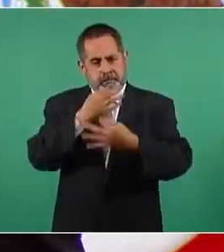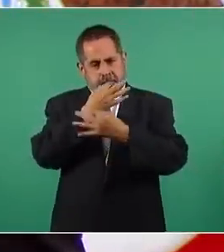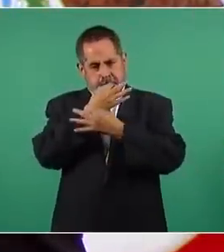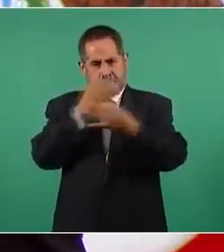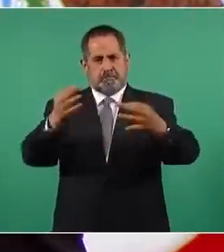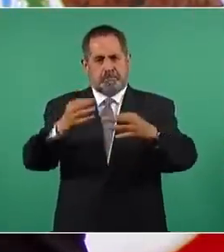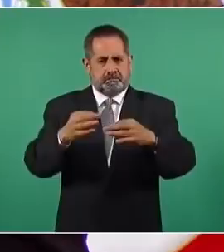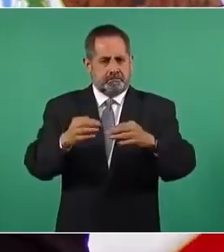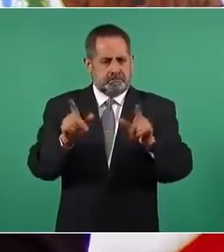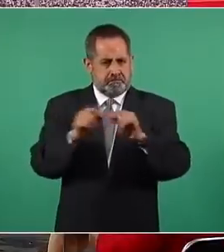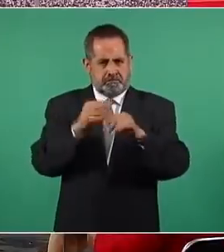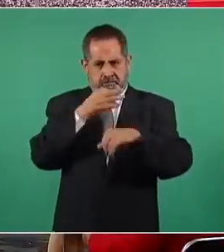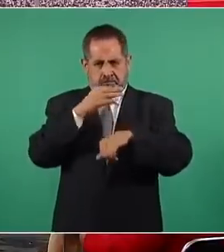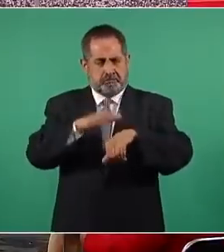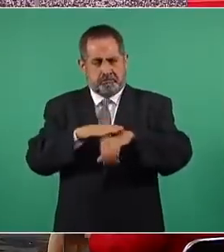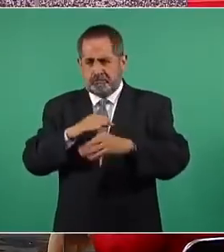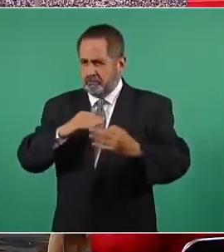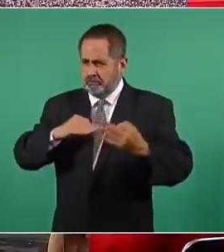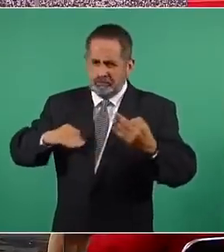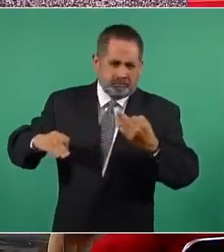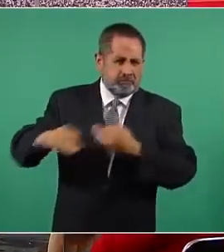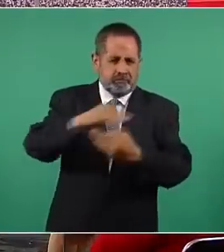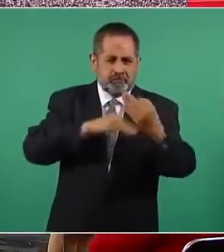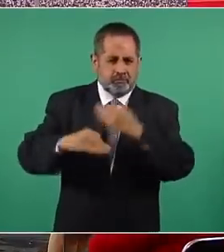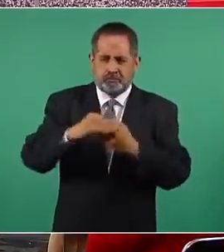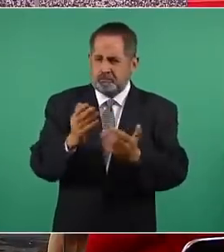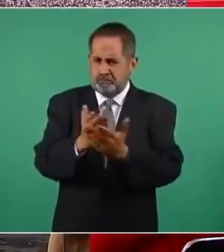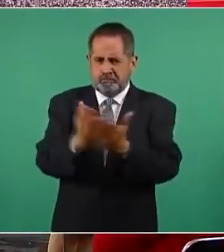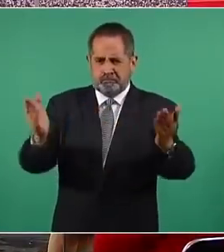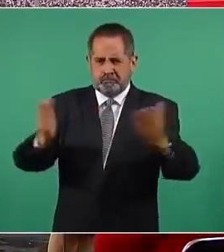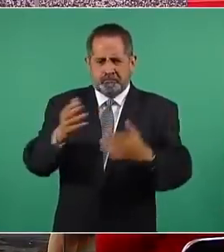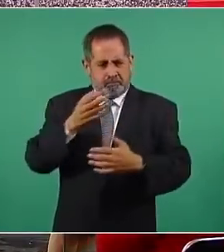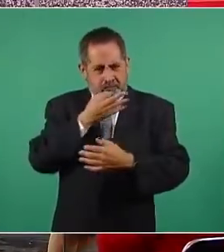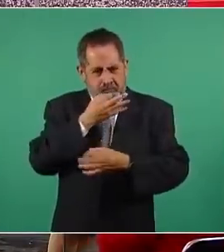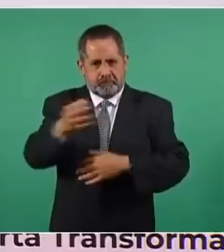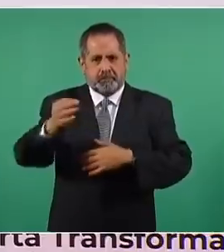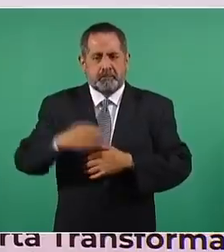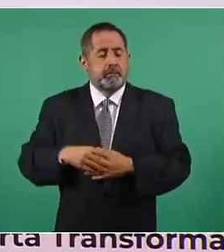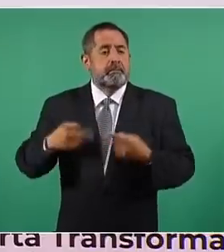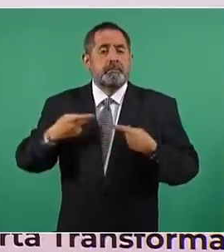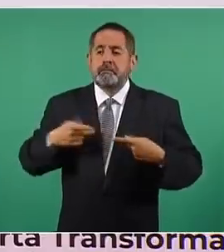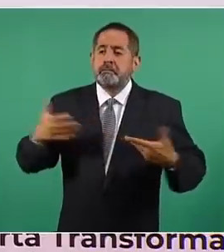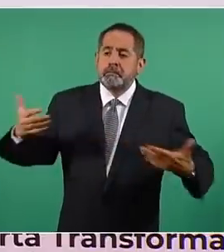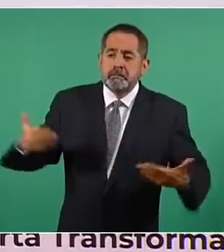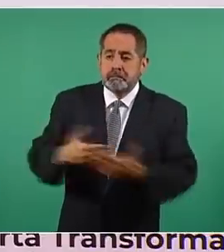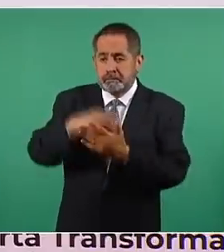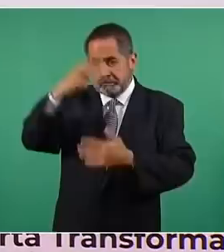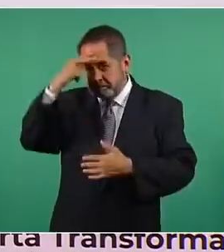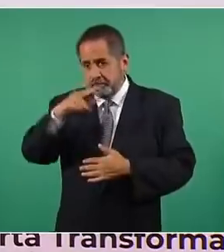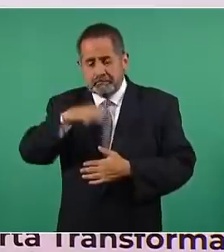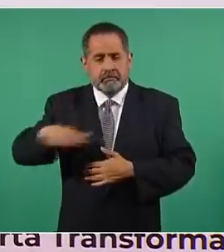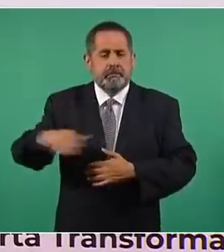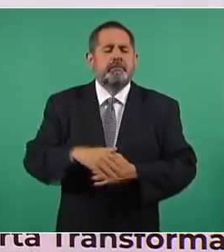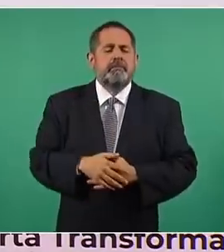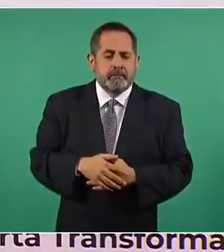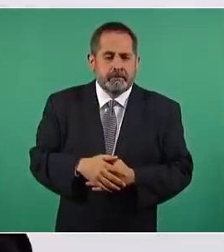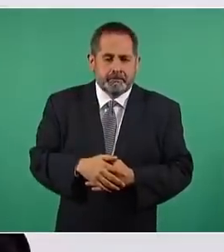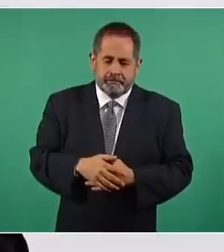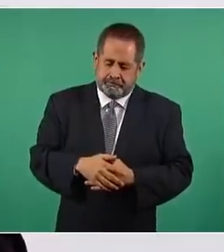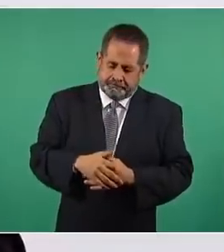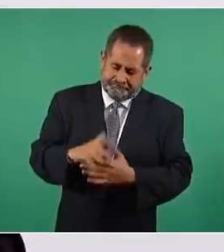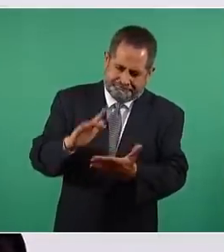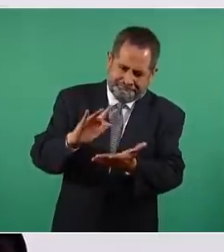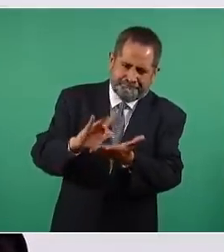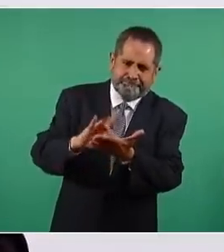Al final, el presidente López Obrador agradeció la confianza que el pueblo ha depositado en él. Gracias